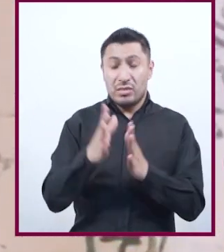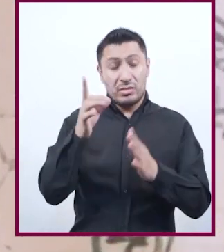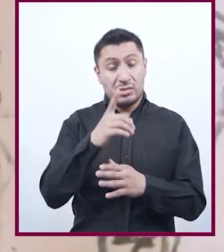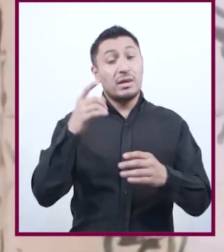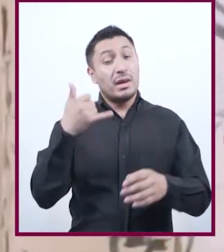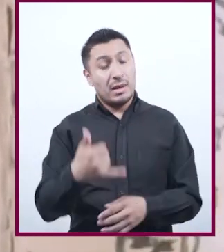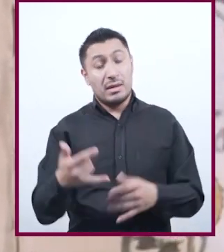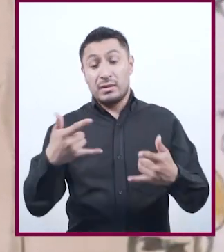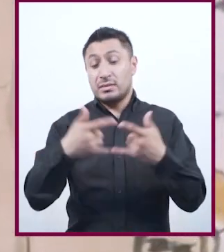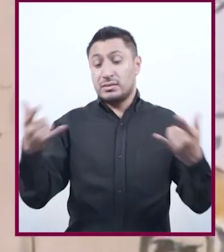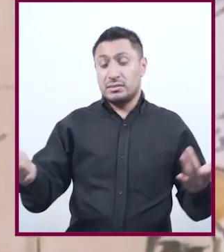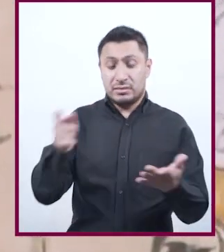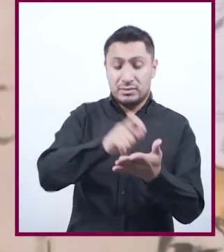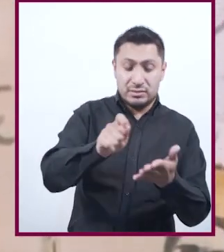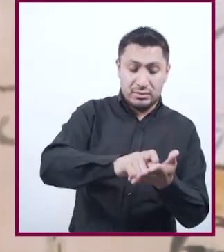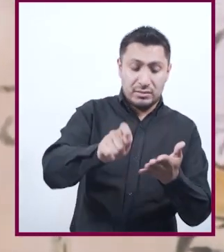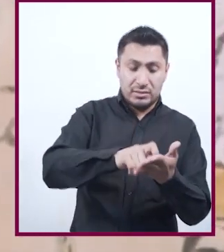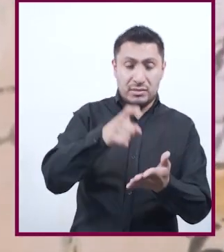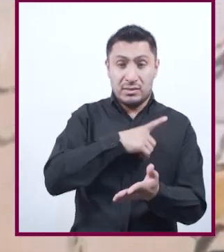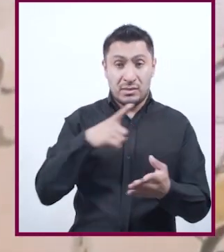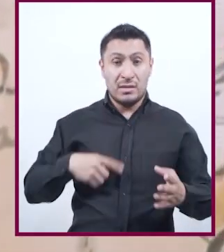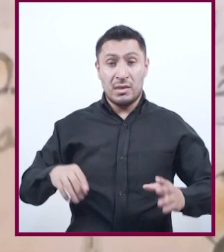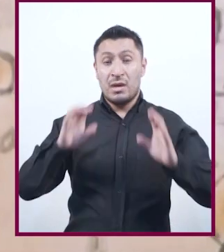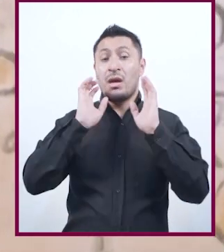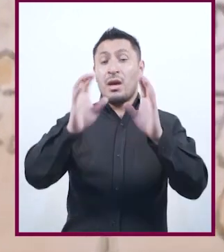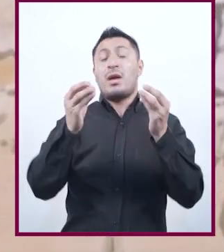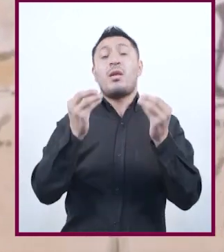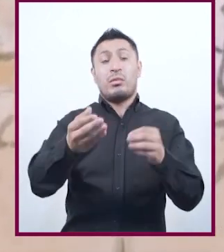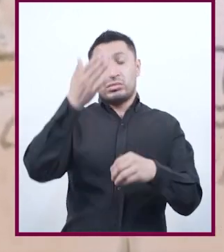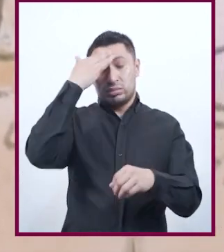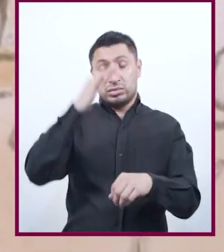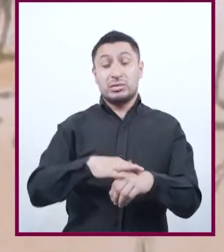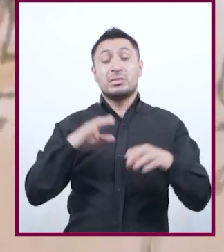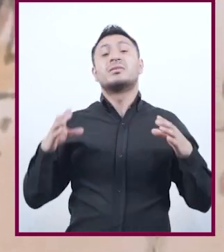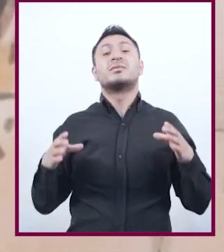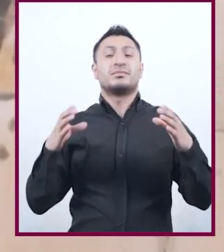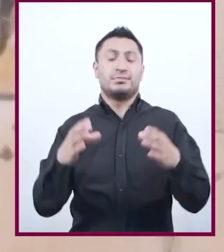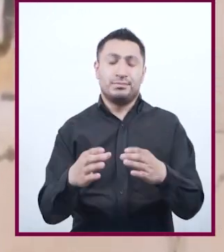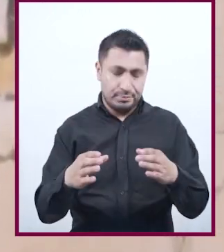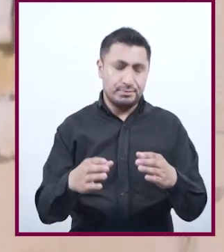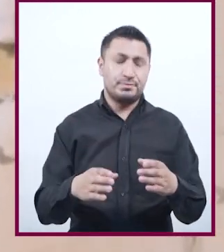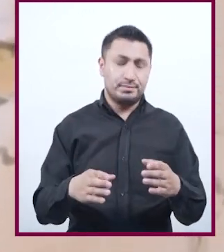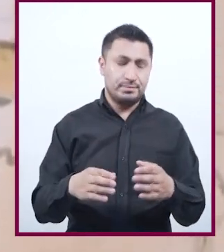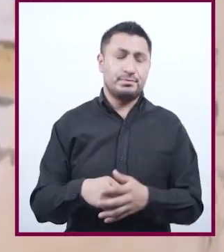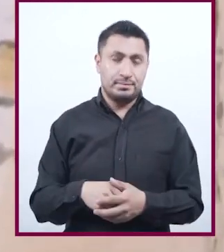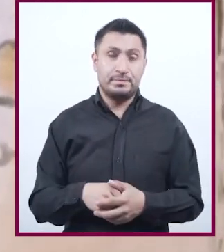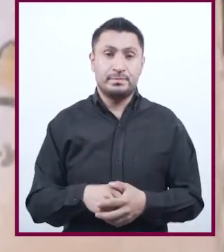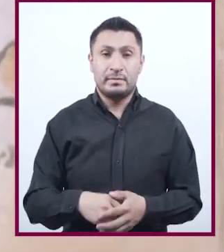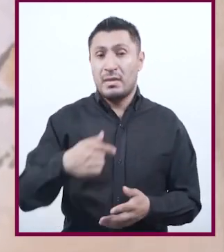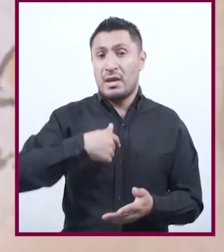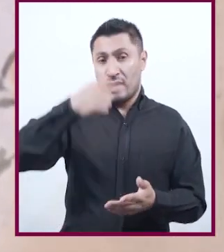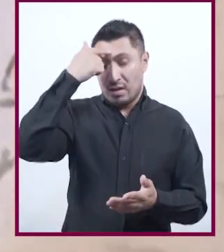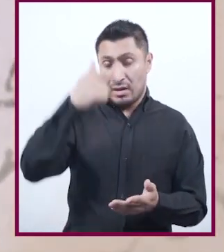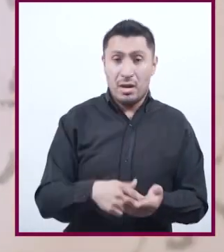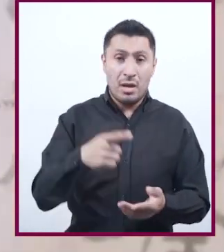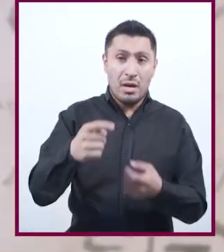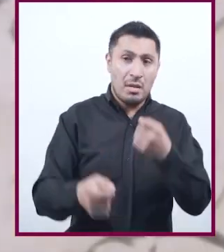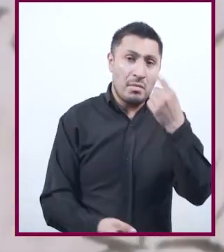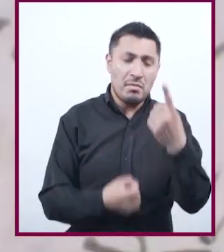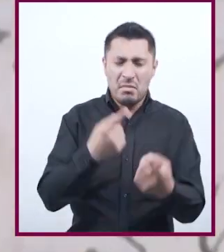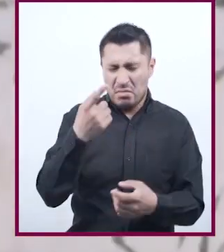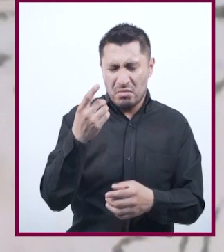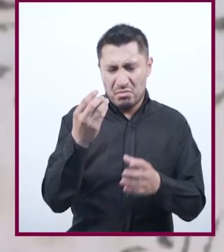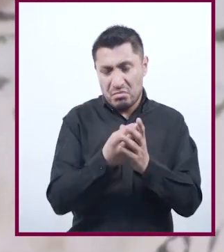la memoria colectiva, ¿no? Yo creo que una de las primeras clases que nos dan como historiadores es